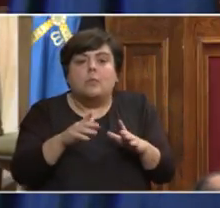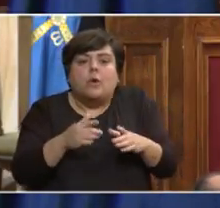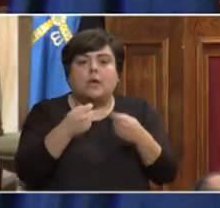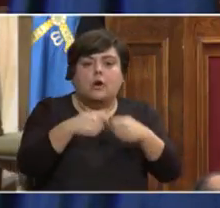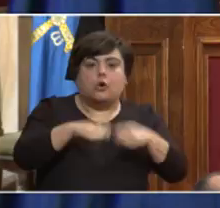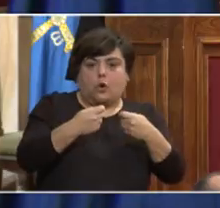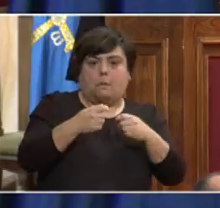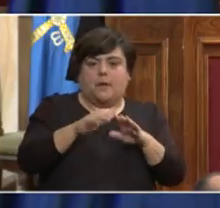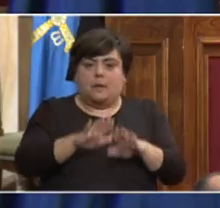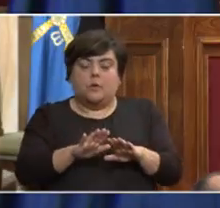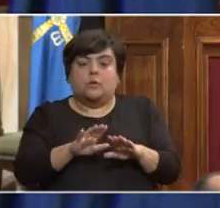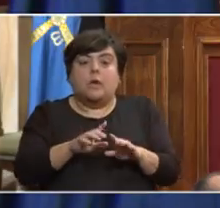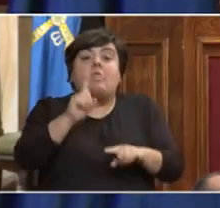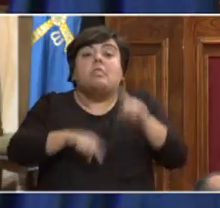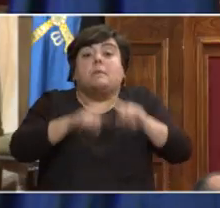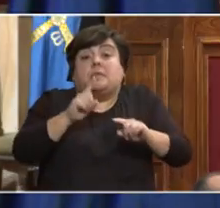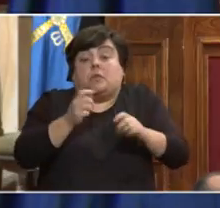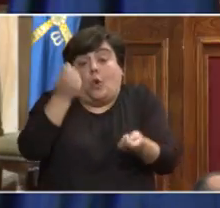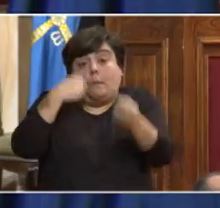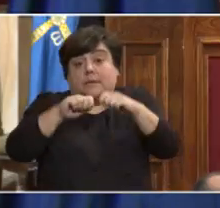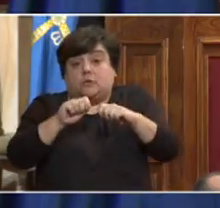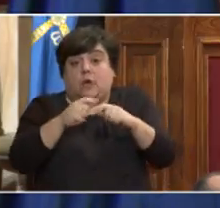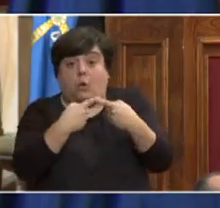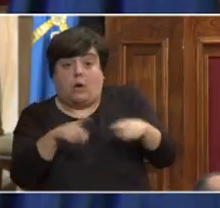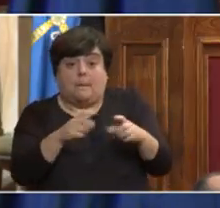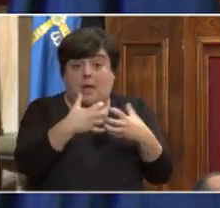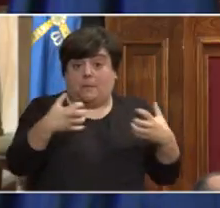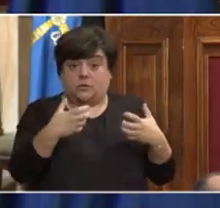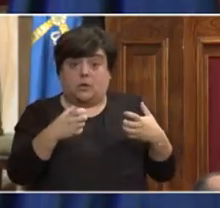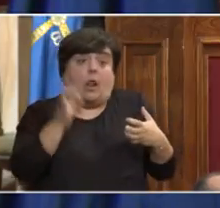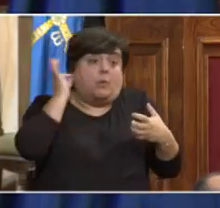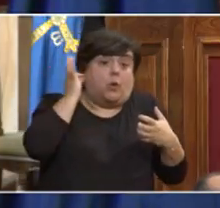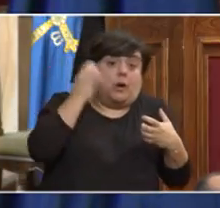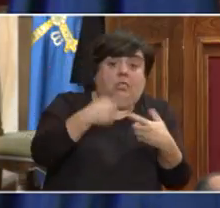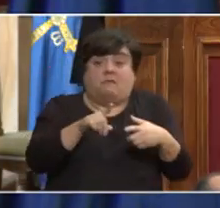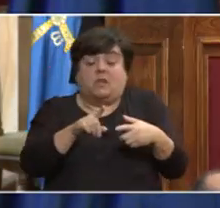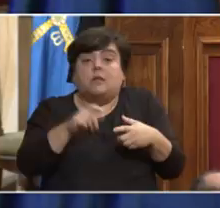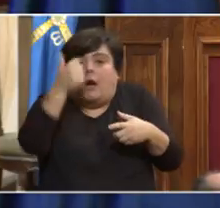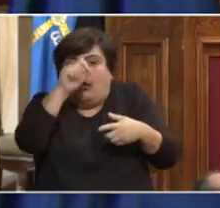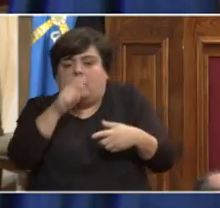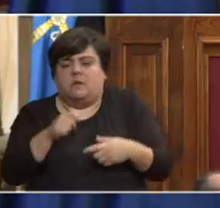sea el personaje, le cambia el tipo de versos y no hablará igual la dama que un personaje perverso.